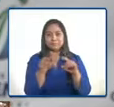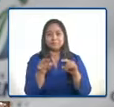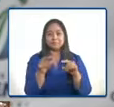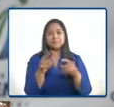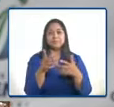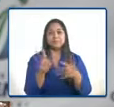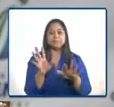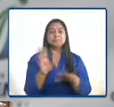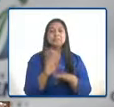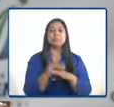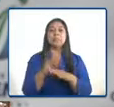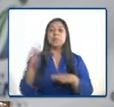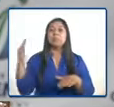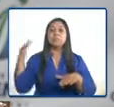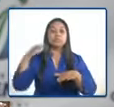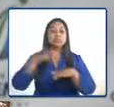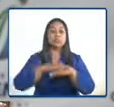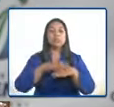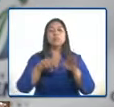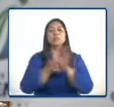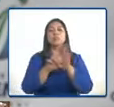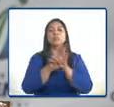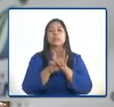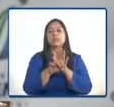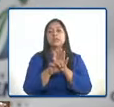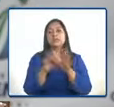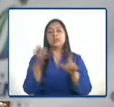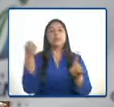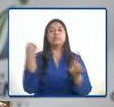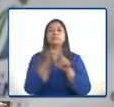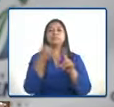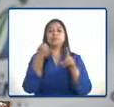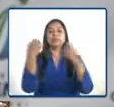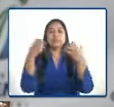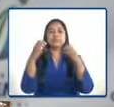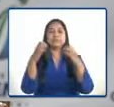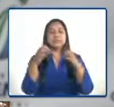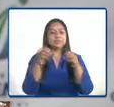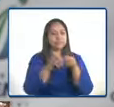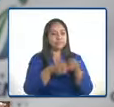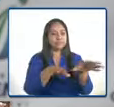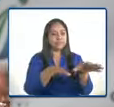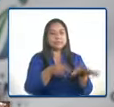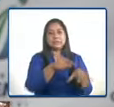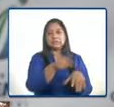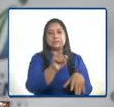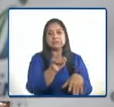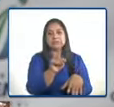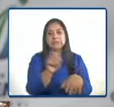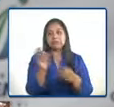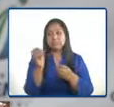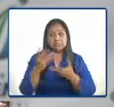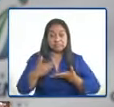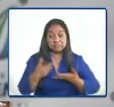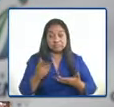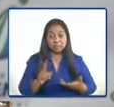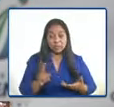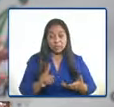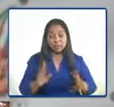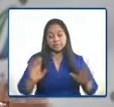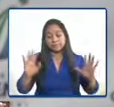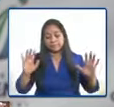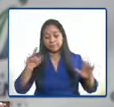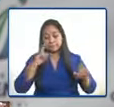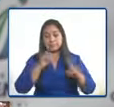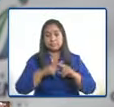de puentes aéreos para cubrir lo que es el occidente del país. Lamentablemente pues no se nos dio la posesión de una